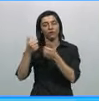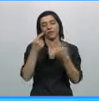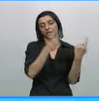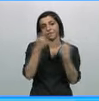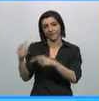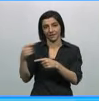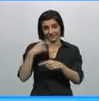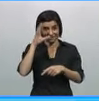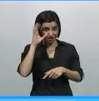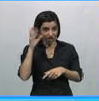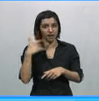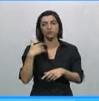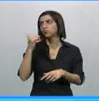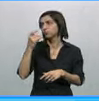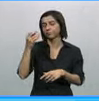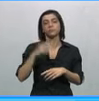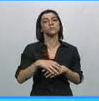torneos. Sí, claro. Pero